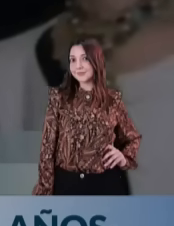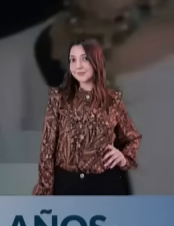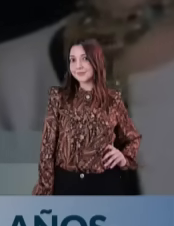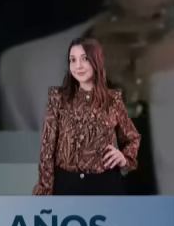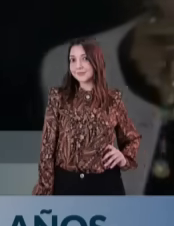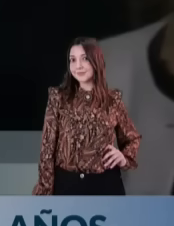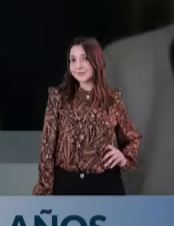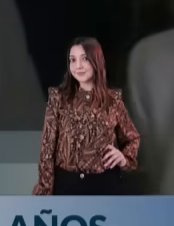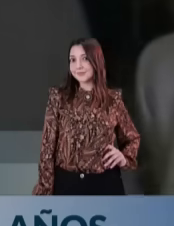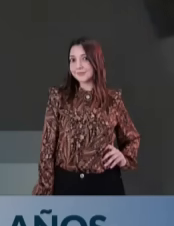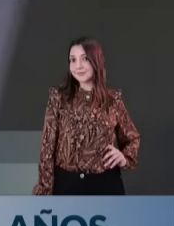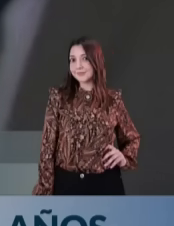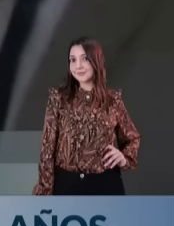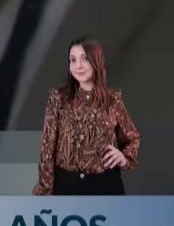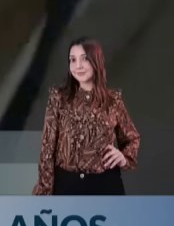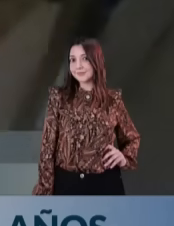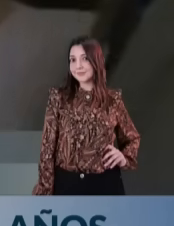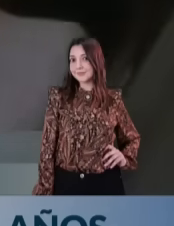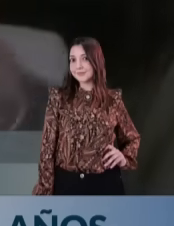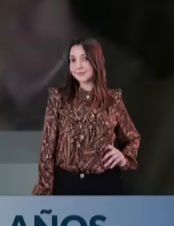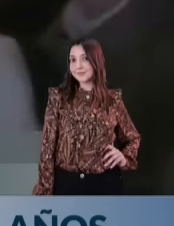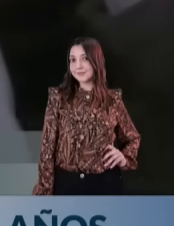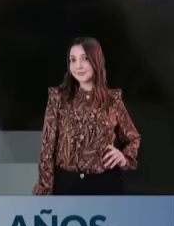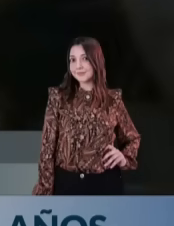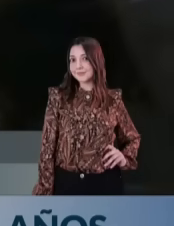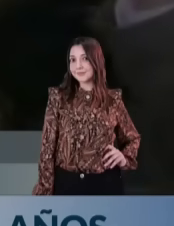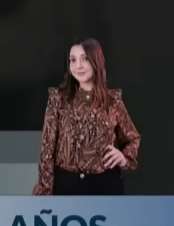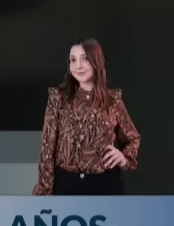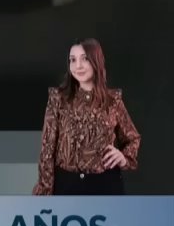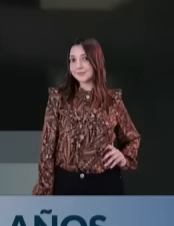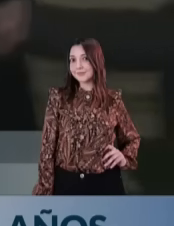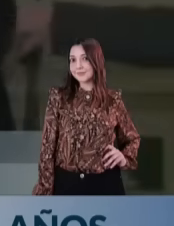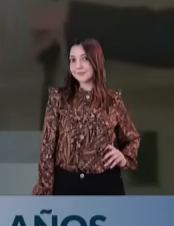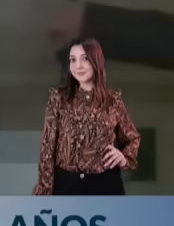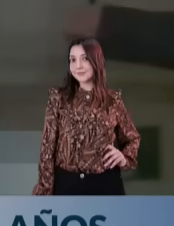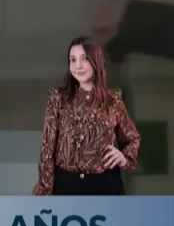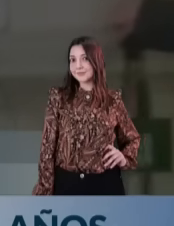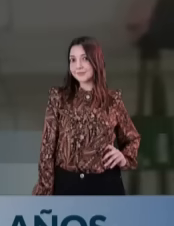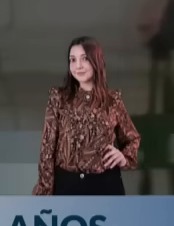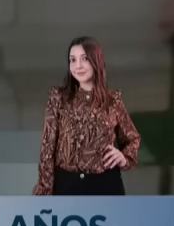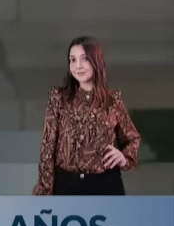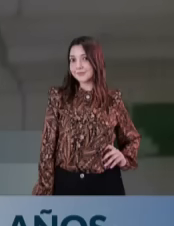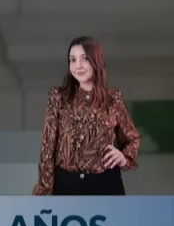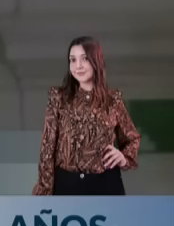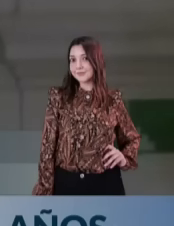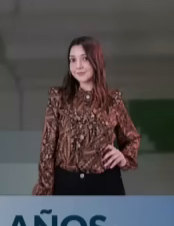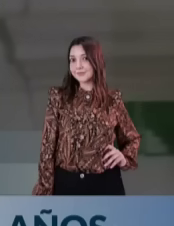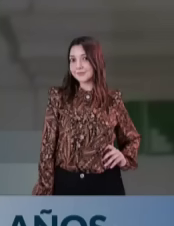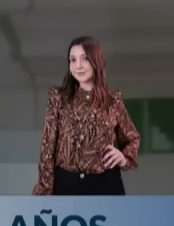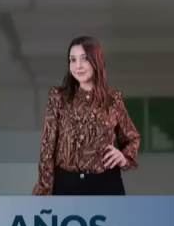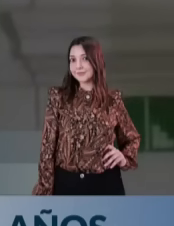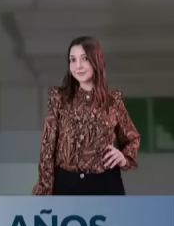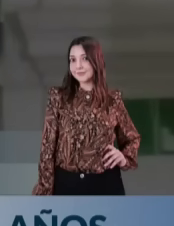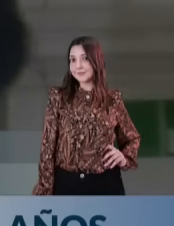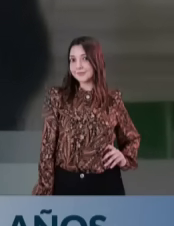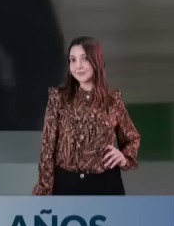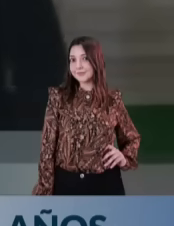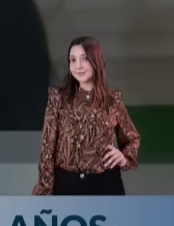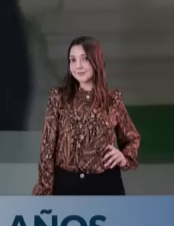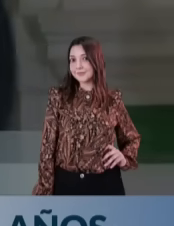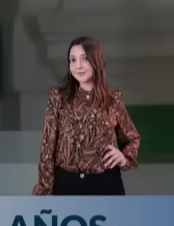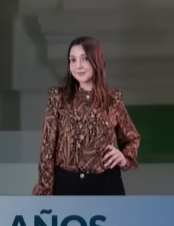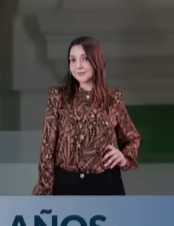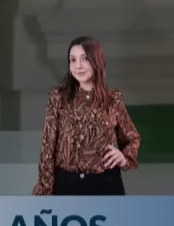de los emplazamientos que realizaron desde este sector de la derecha. Pero vamos a revisar en detalle todo esto que ha ocurrido. Durante la noche de este